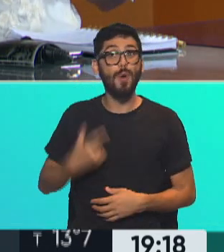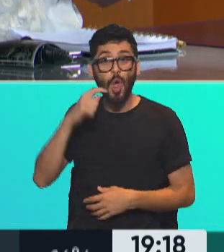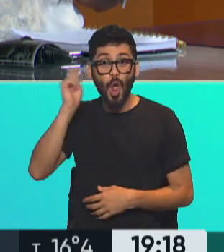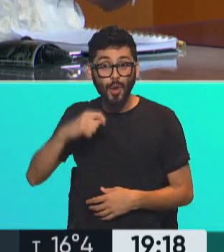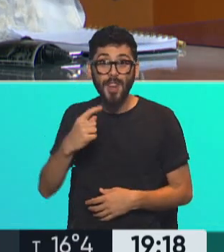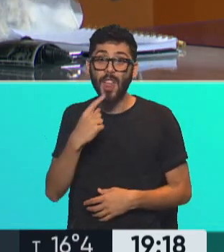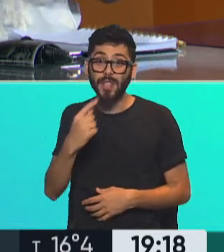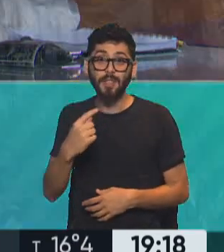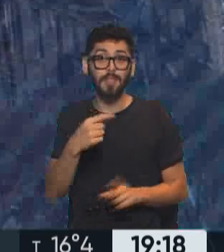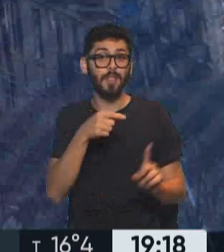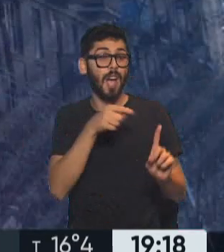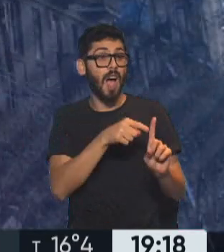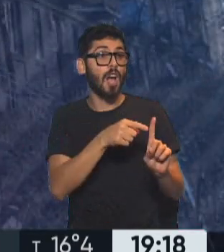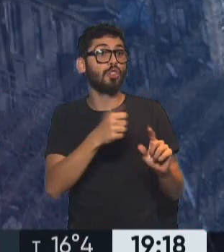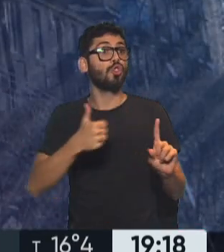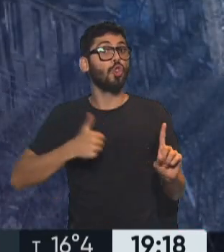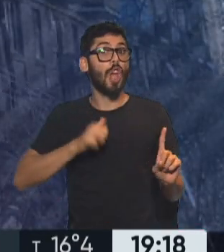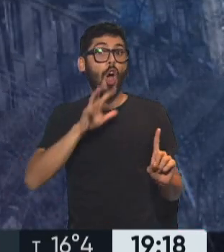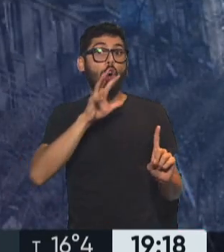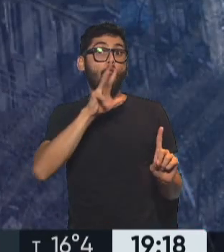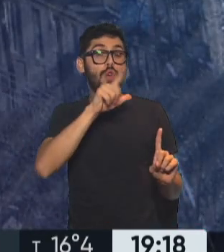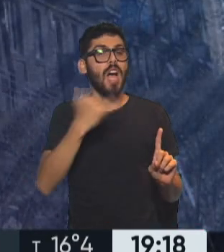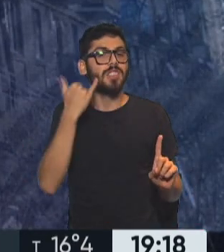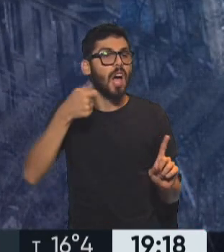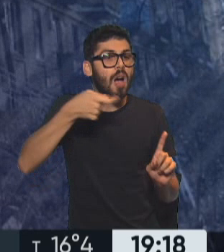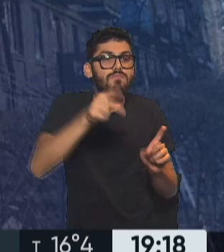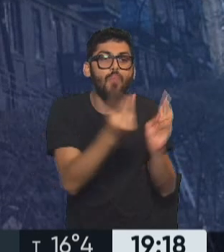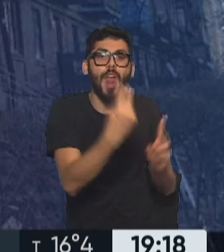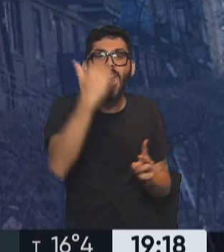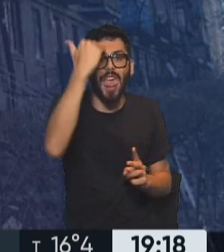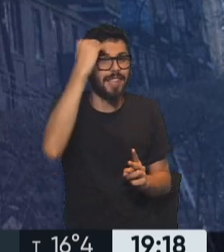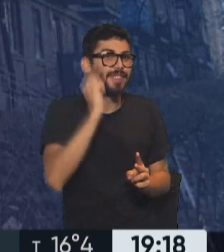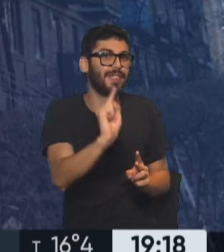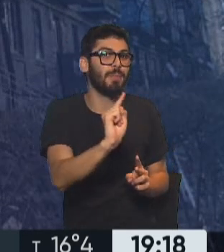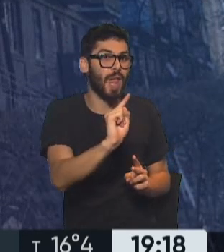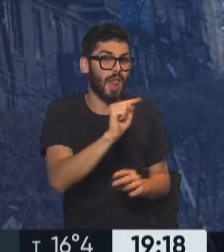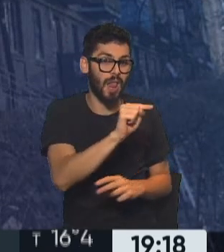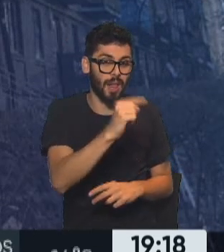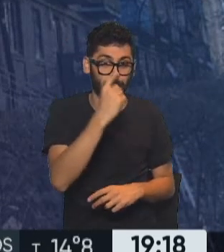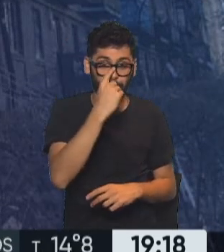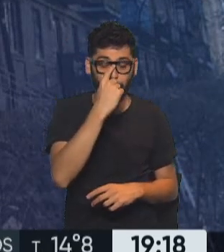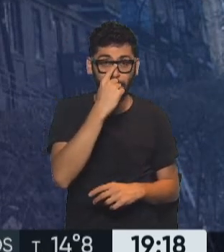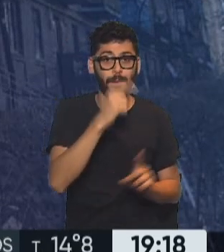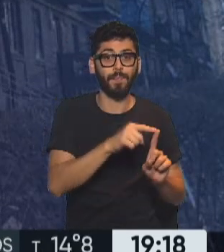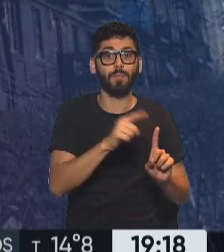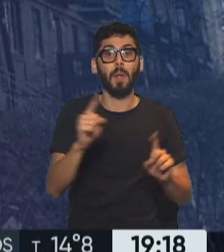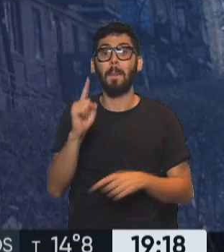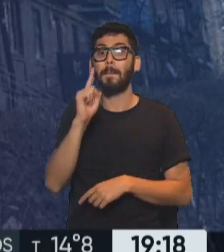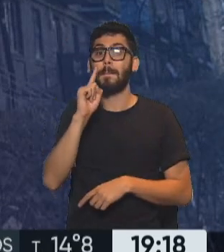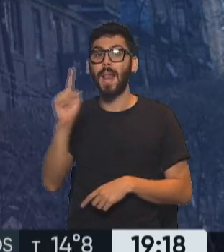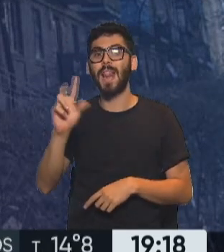de 15.000 soldados rusos. Una cifra que... 15.000 soldados rusos y